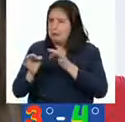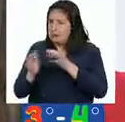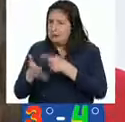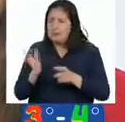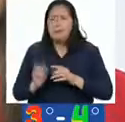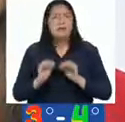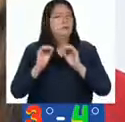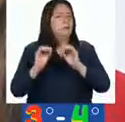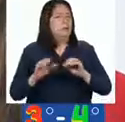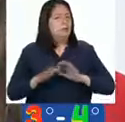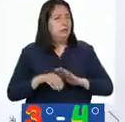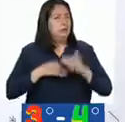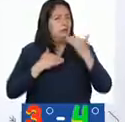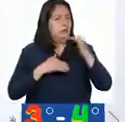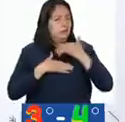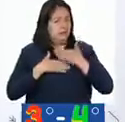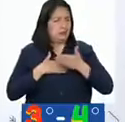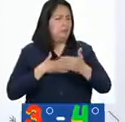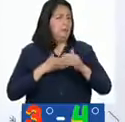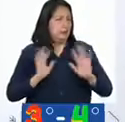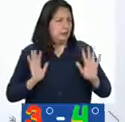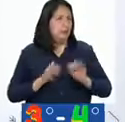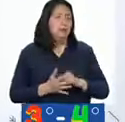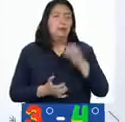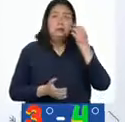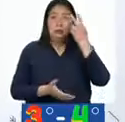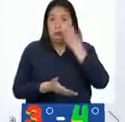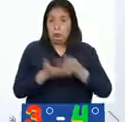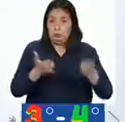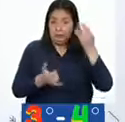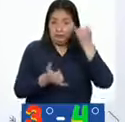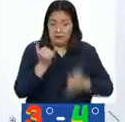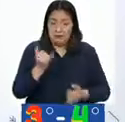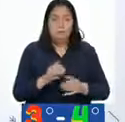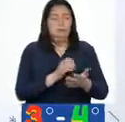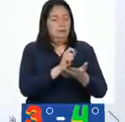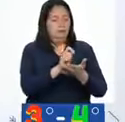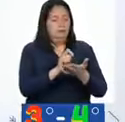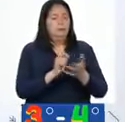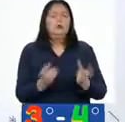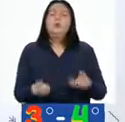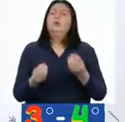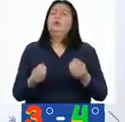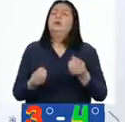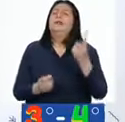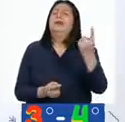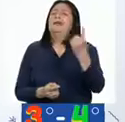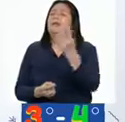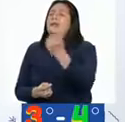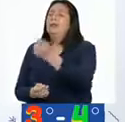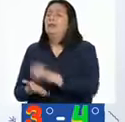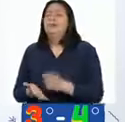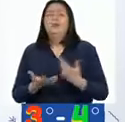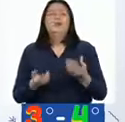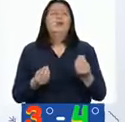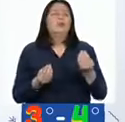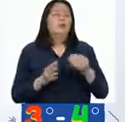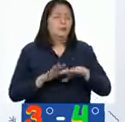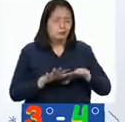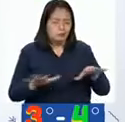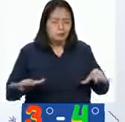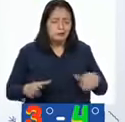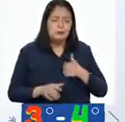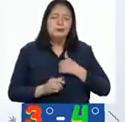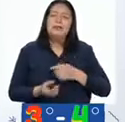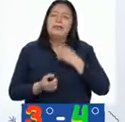y poner nuestros límites. Al final de las 2 semanas escribiremos cómo es este espacio en cada uno de nosotros para poder